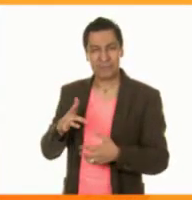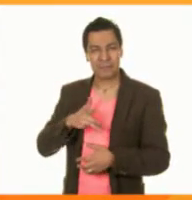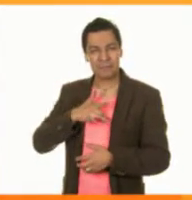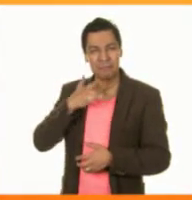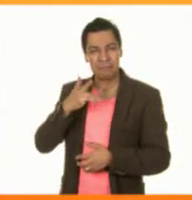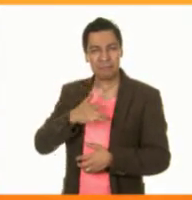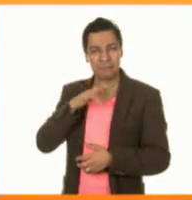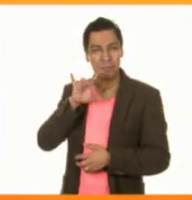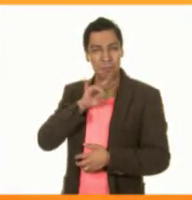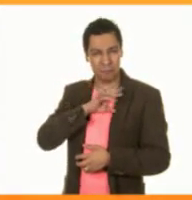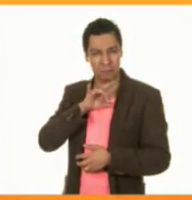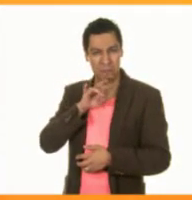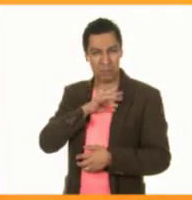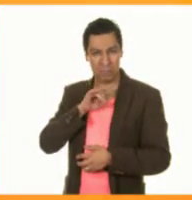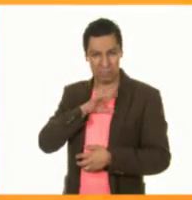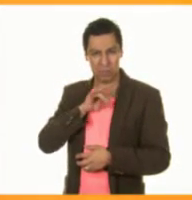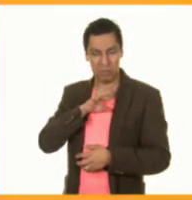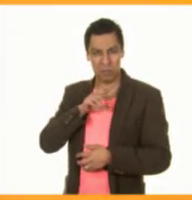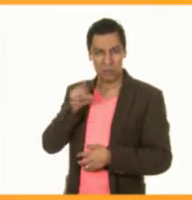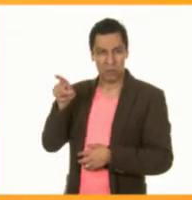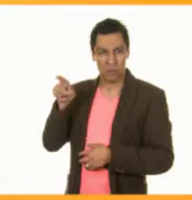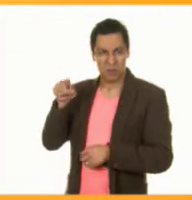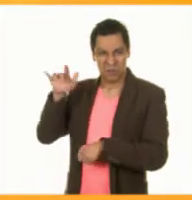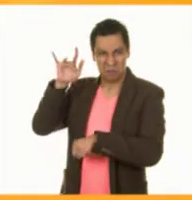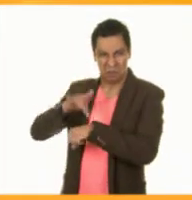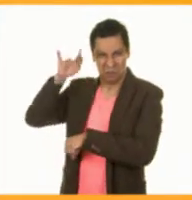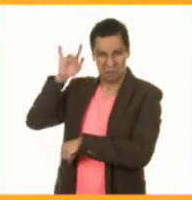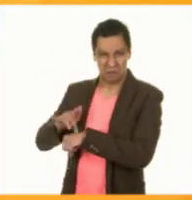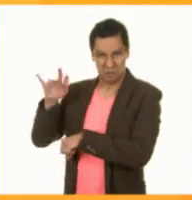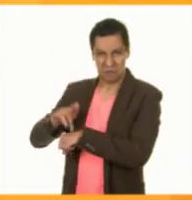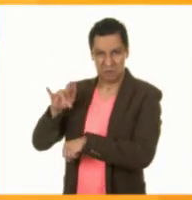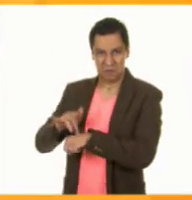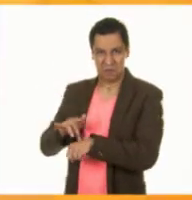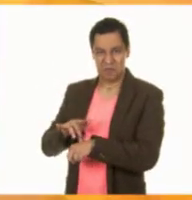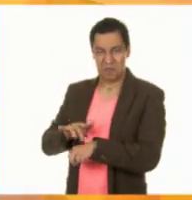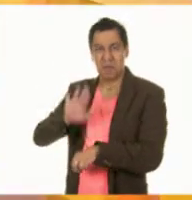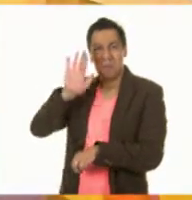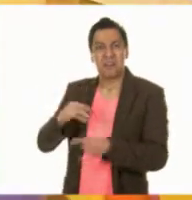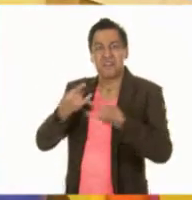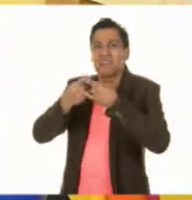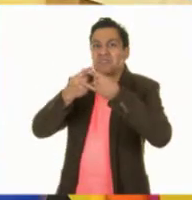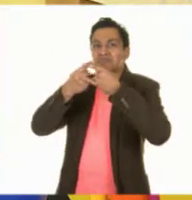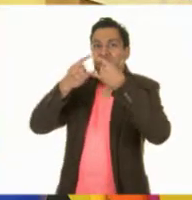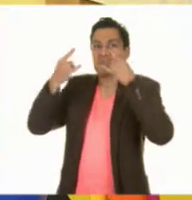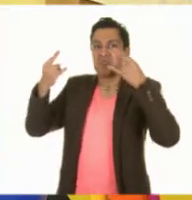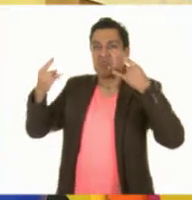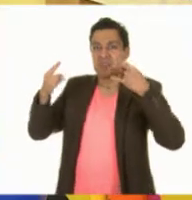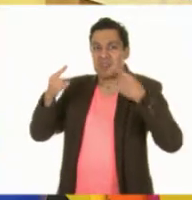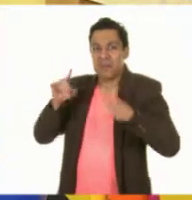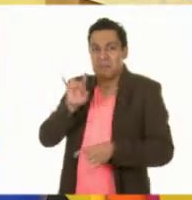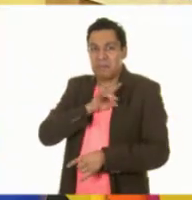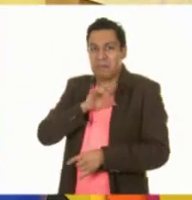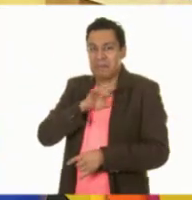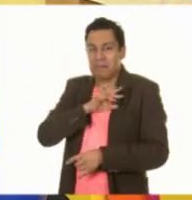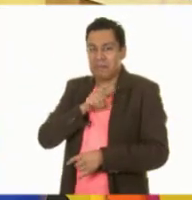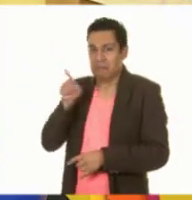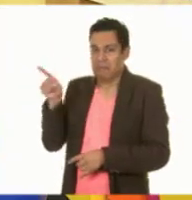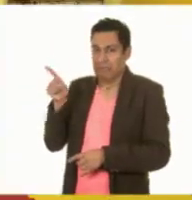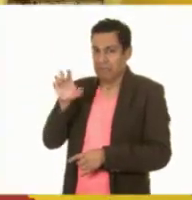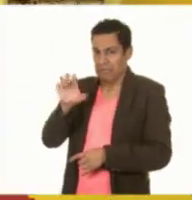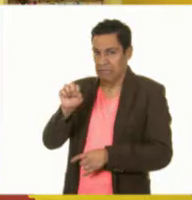Me da un poco de miedo ese árbol. Siento que salió de un cuento de terror. No, no, Ramón, no. Este definitivamente no tiene